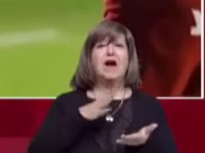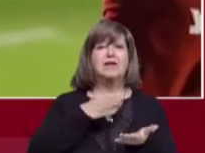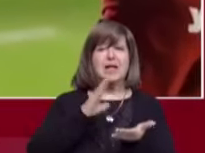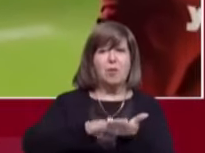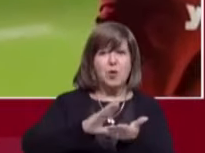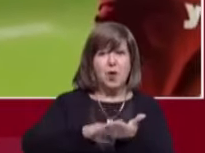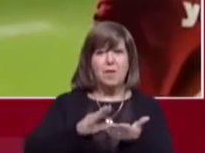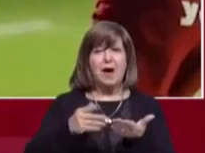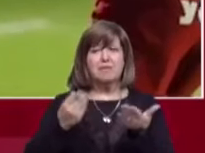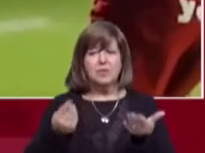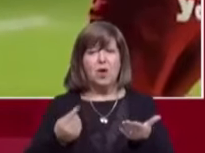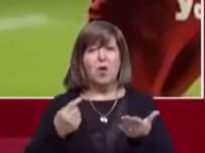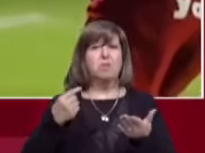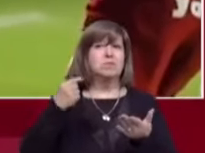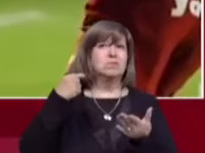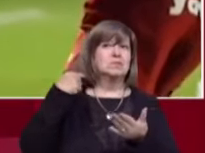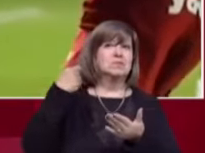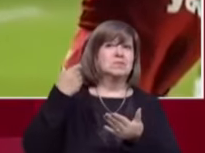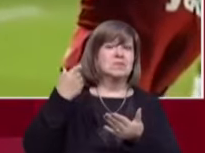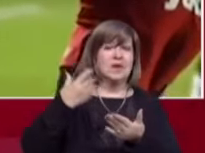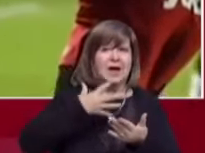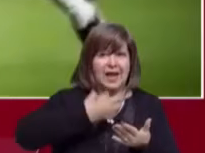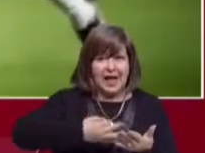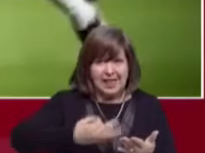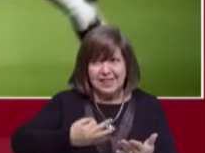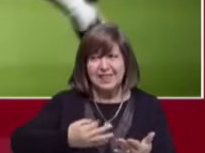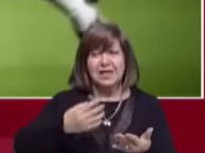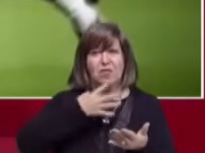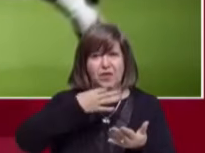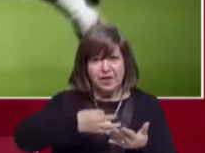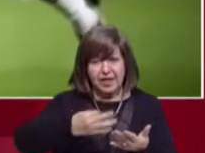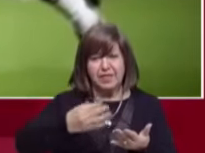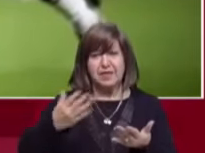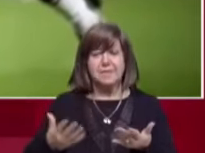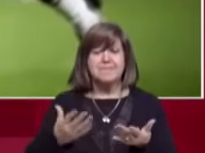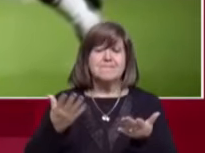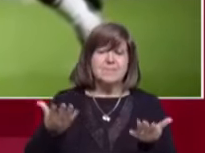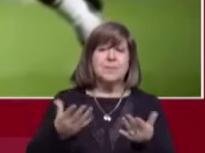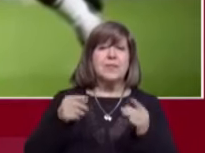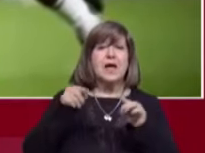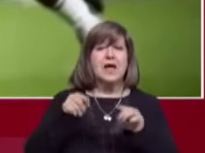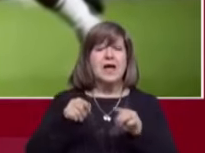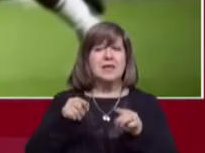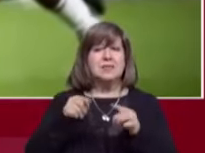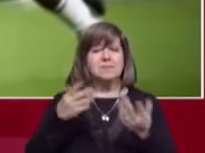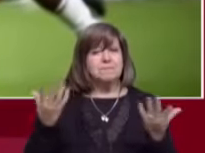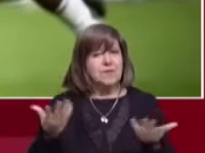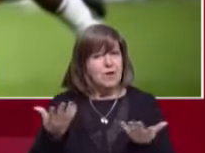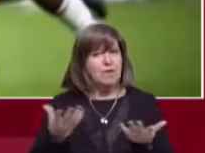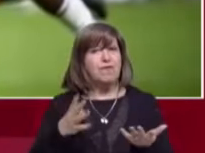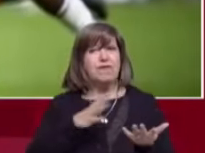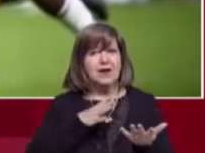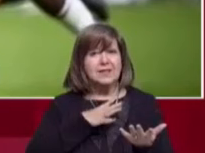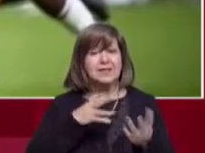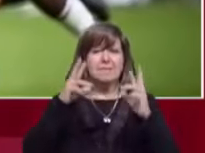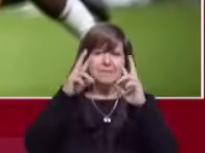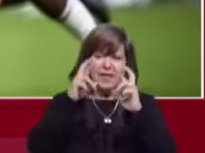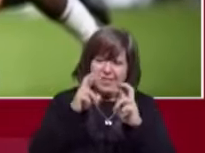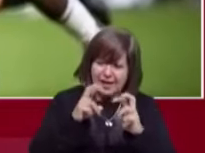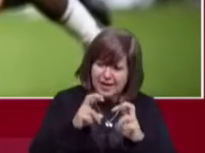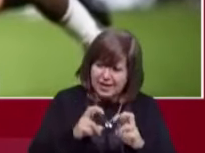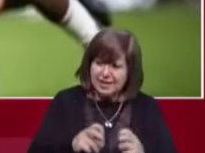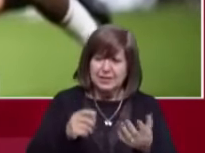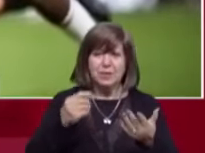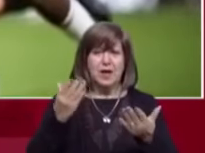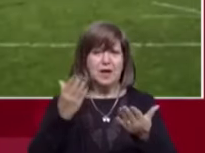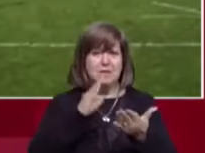credibilidad relevancia y vinculación lógica con los hechos enrostrar bajo tal inteligencia tras analizar el en detallado